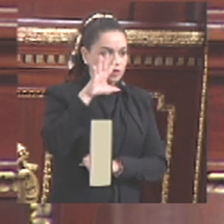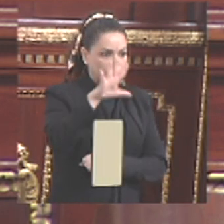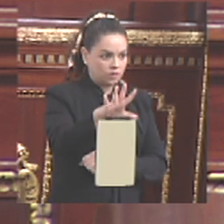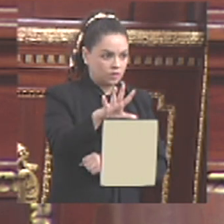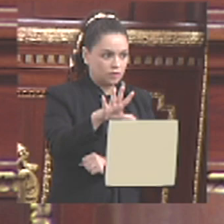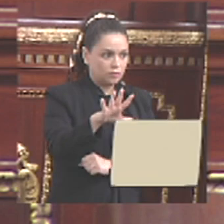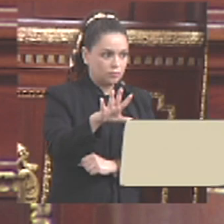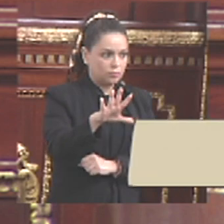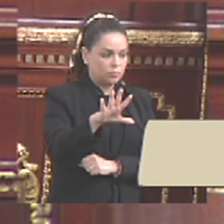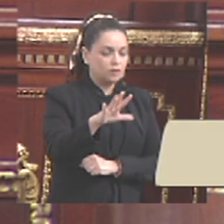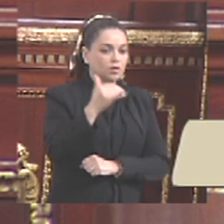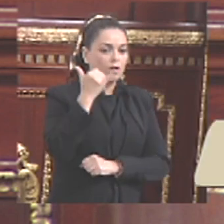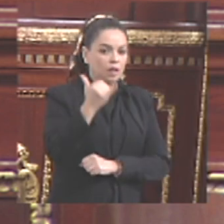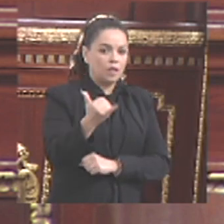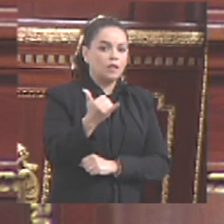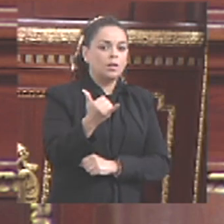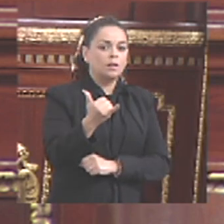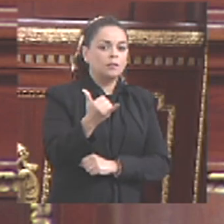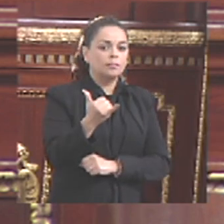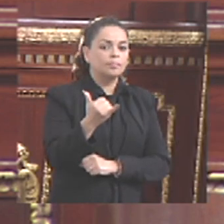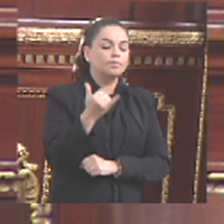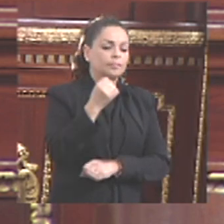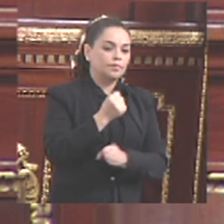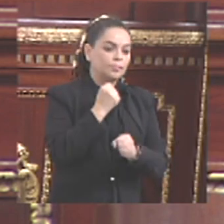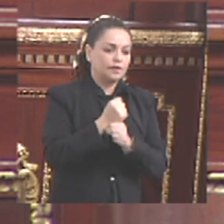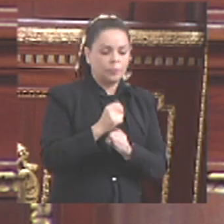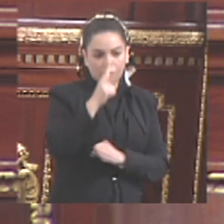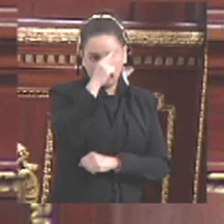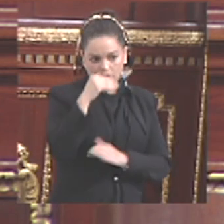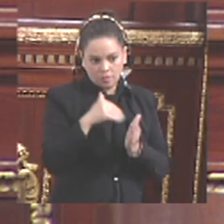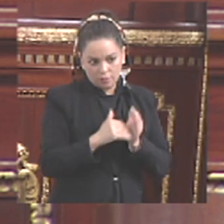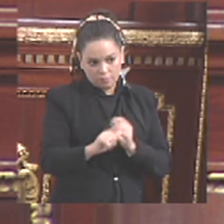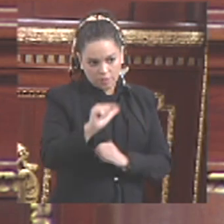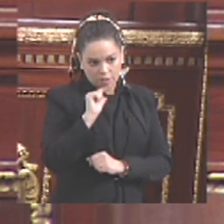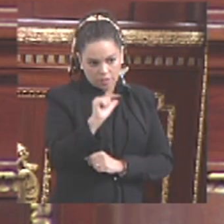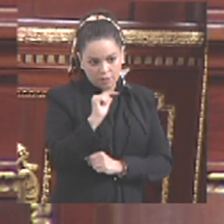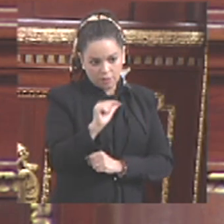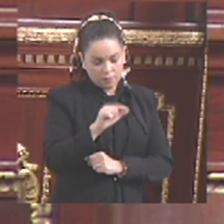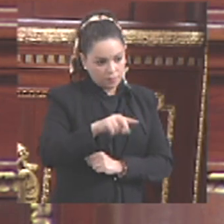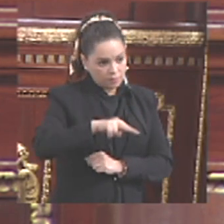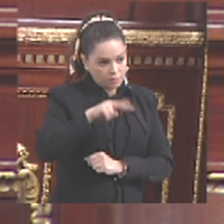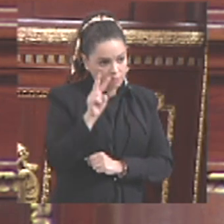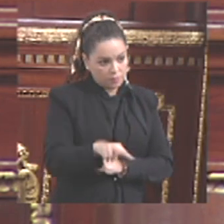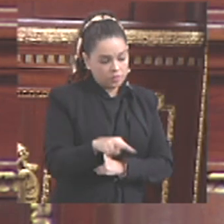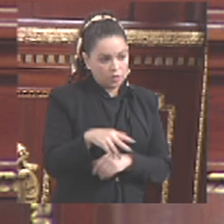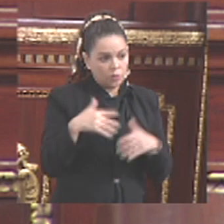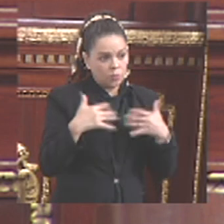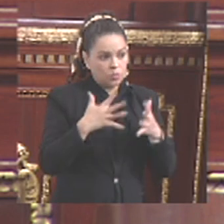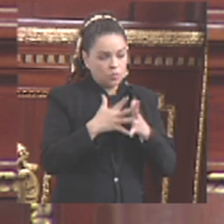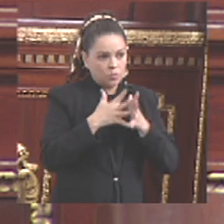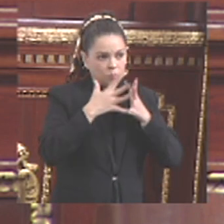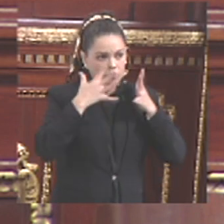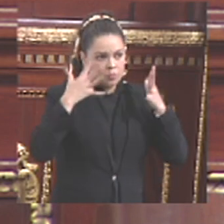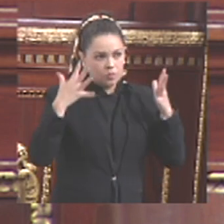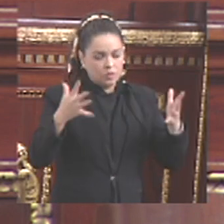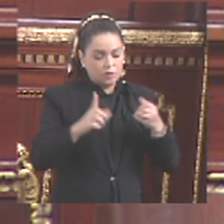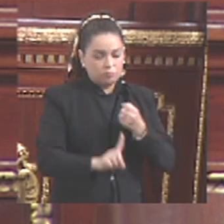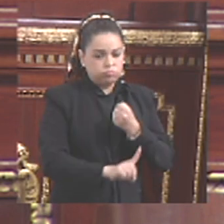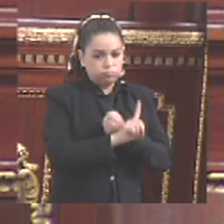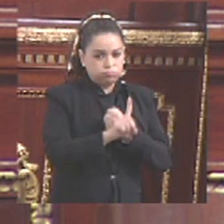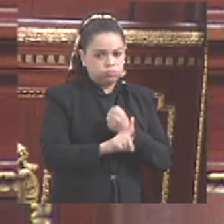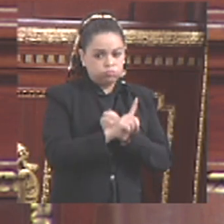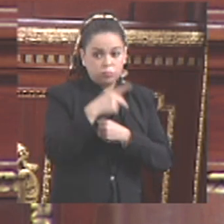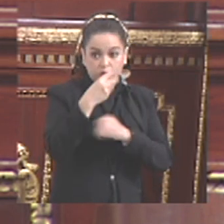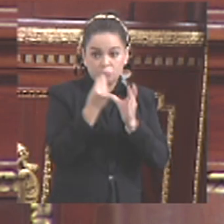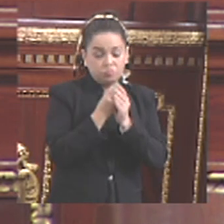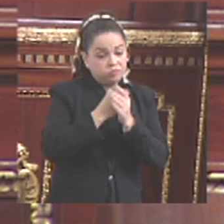sismo del año 2017. Dos grandes fenómenos perturbadores de origen natural que pusieron a prueba la fortaleza